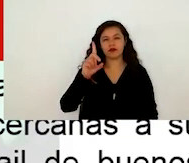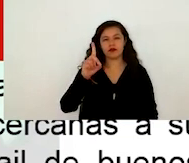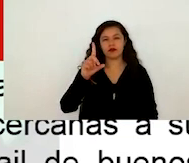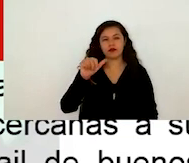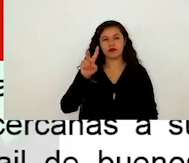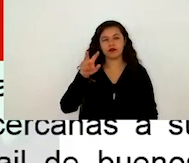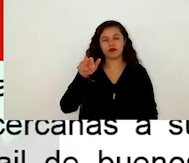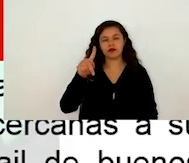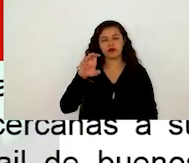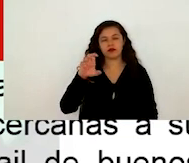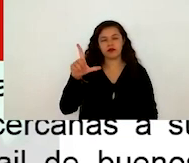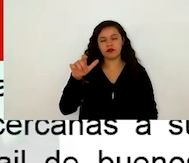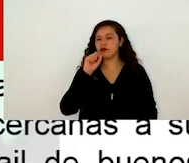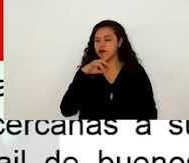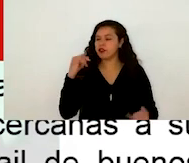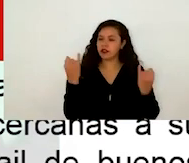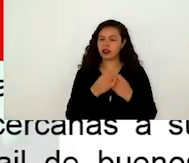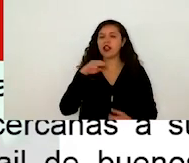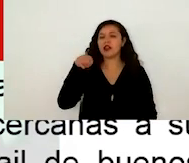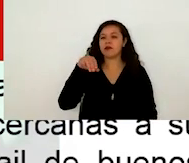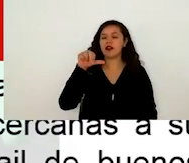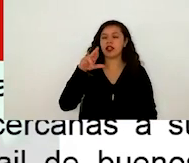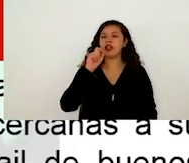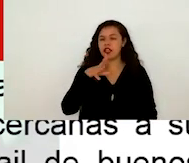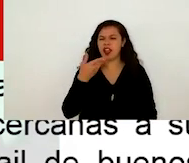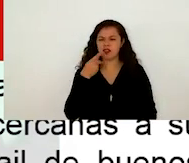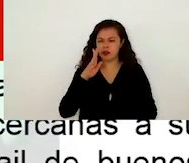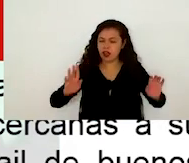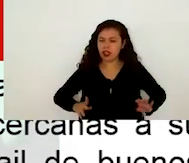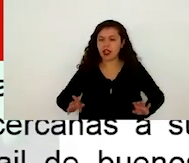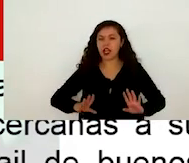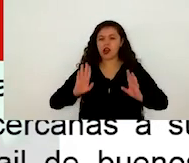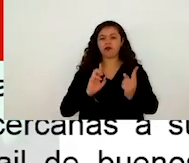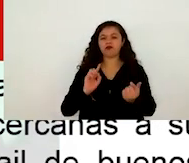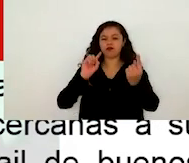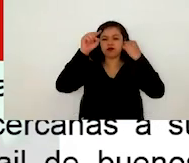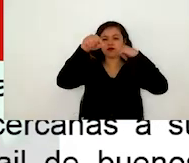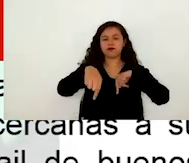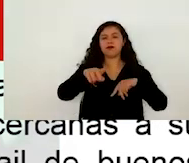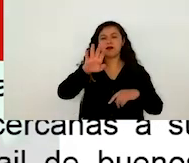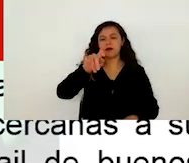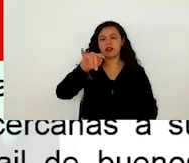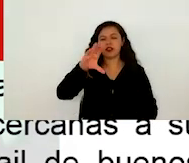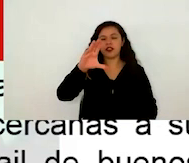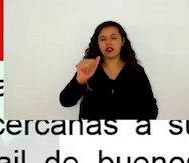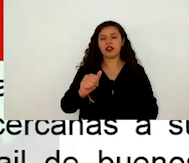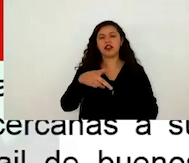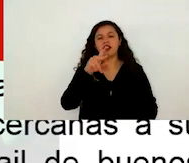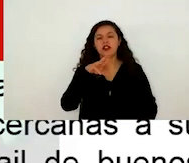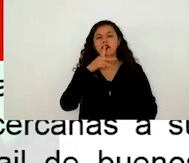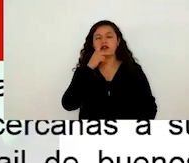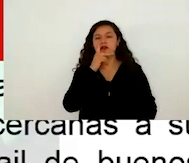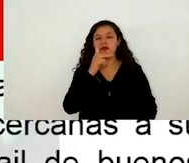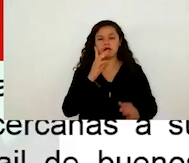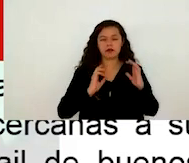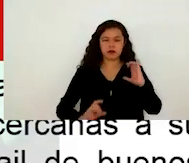también muy bien maría el de actitud en práctica y no verbal entregando el café o crazy es decir pagar está muy